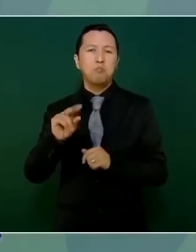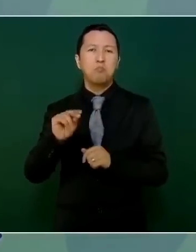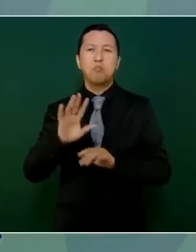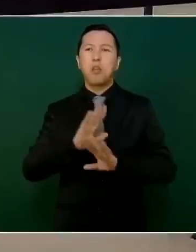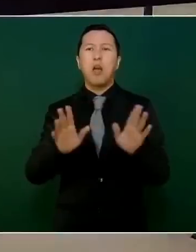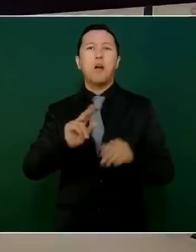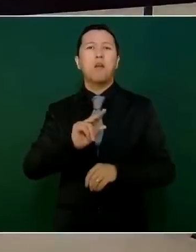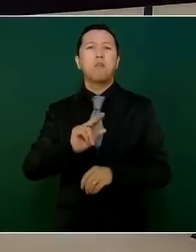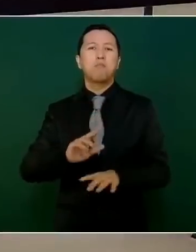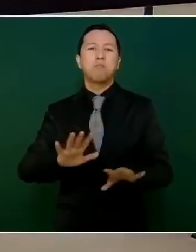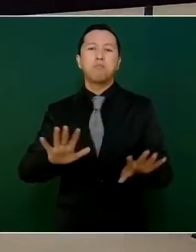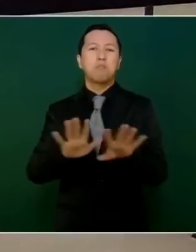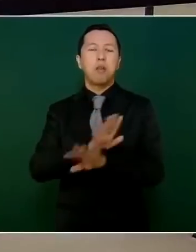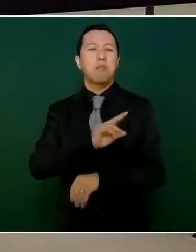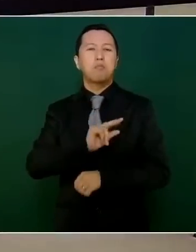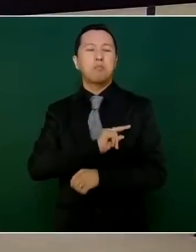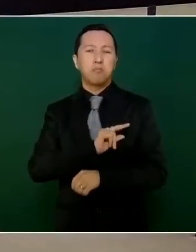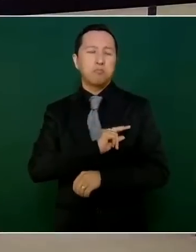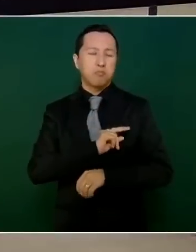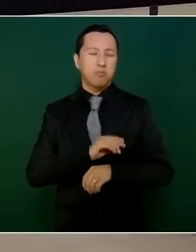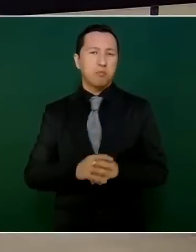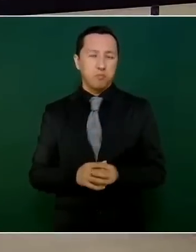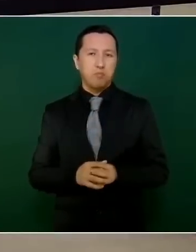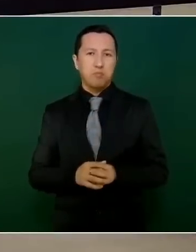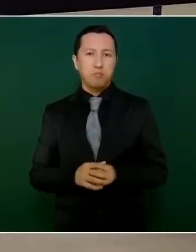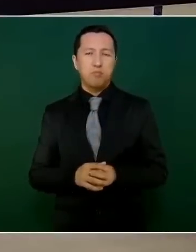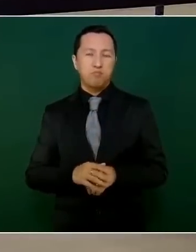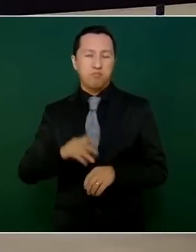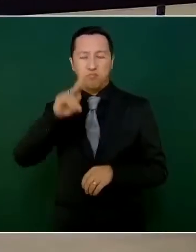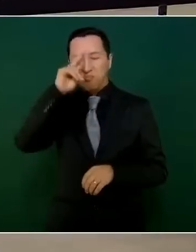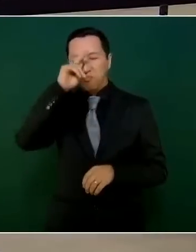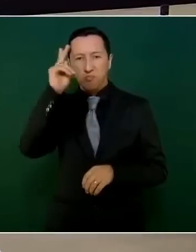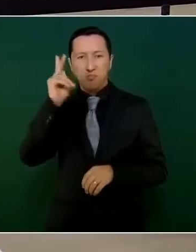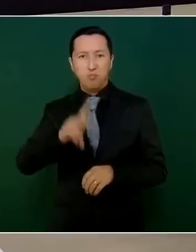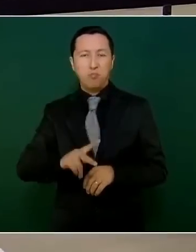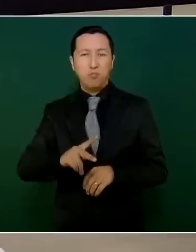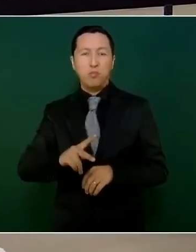Que es igual o peor, tal vez. Sí, y hacia adelante lo mismo.